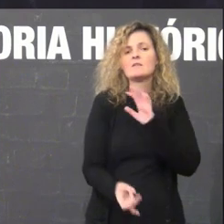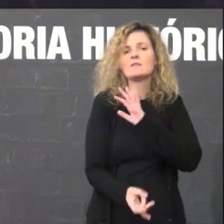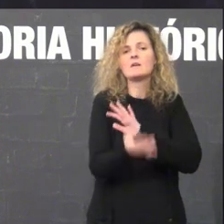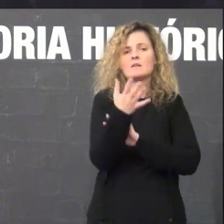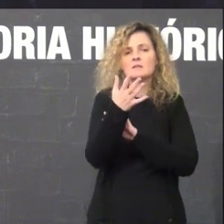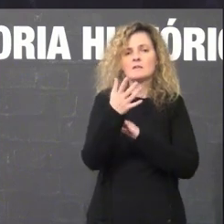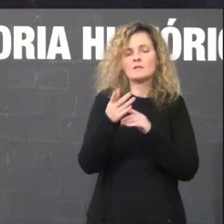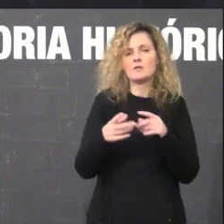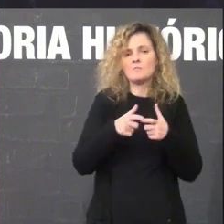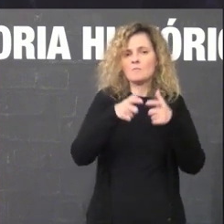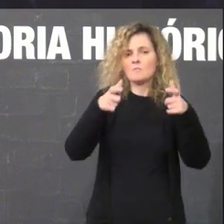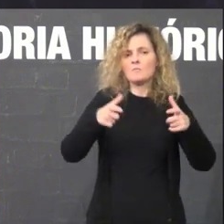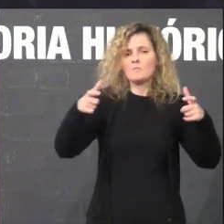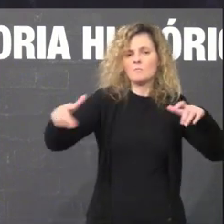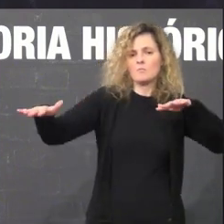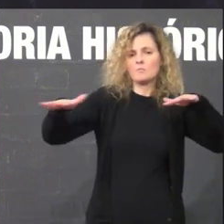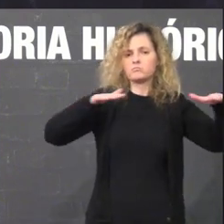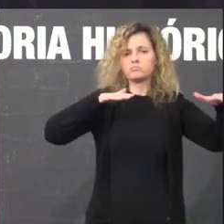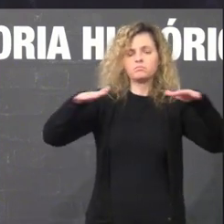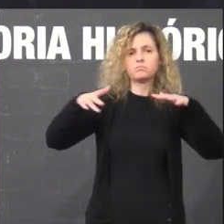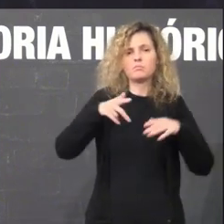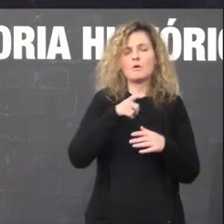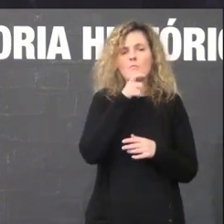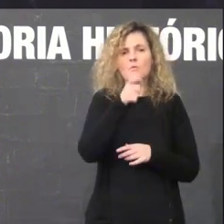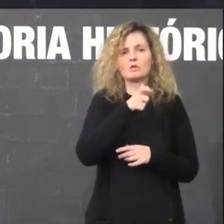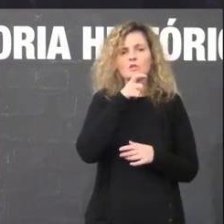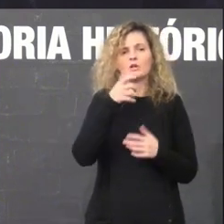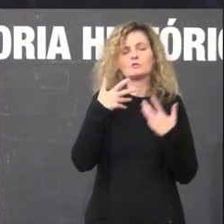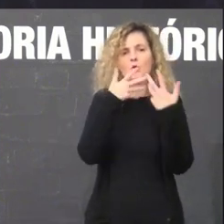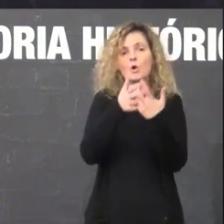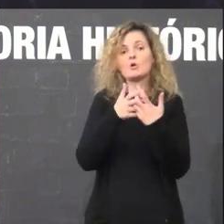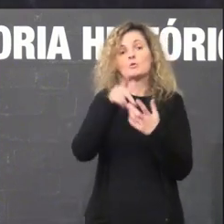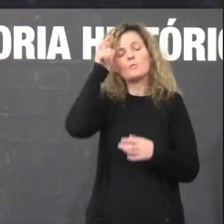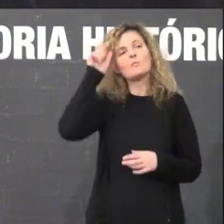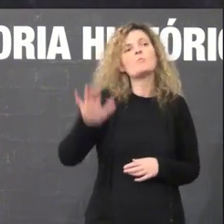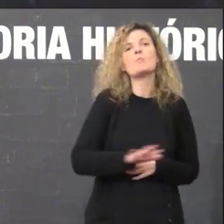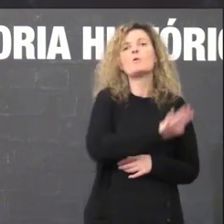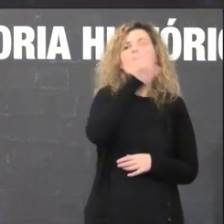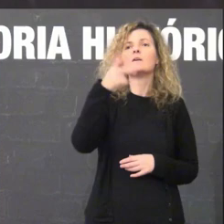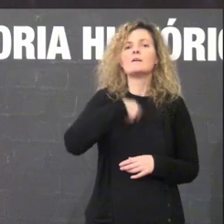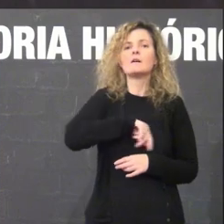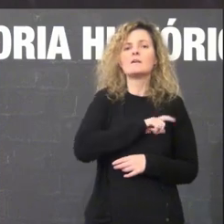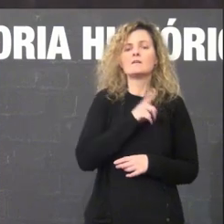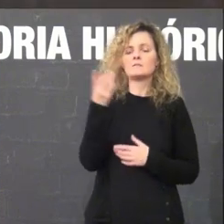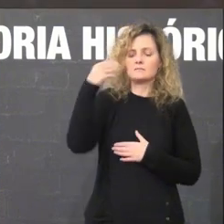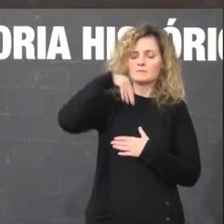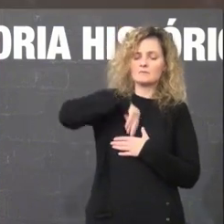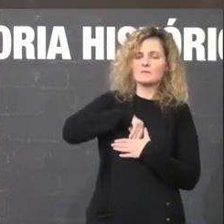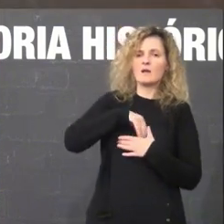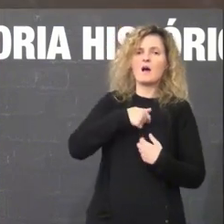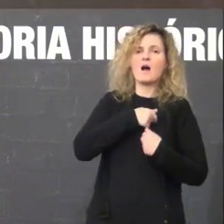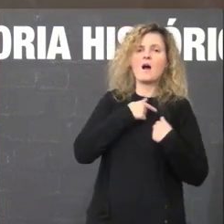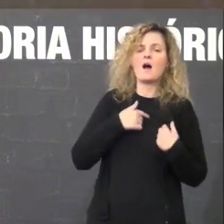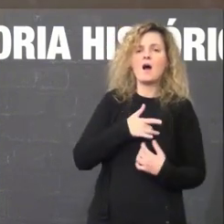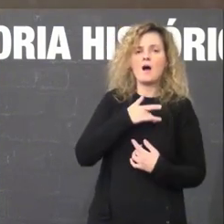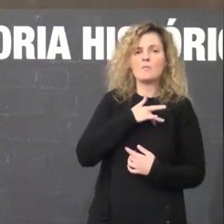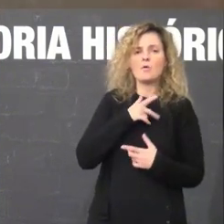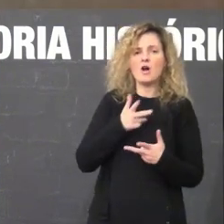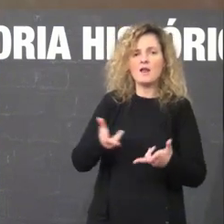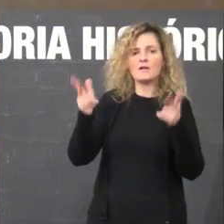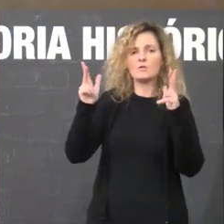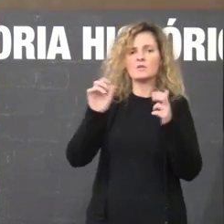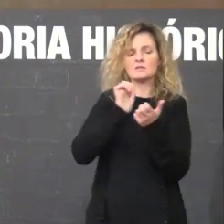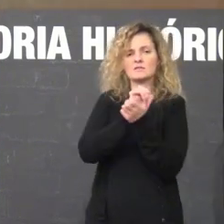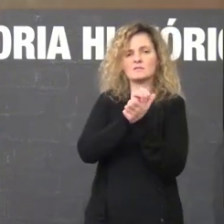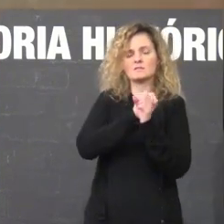incesante y creciente movimiento de protesta de lucha porque los pueblos de España llevan tan agendado el amor a la libertad la repulsión